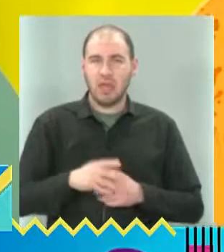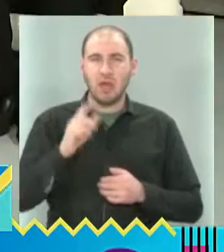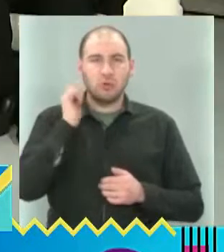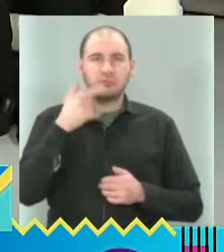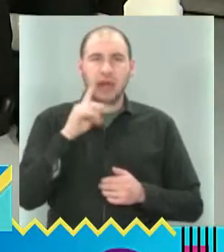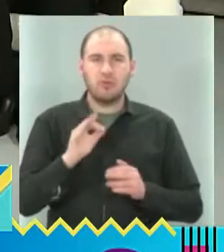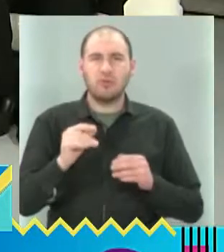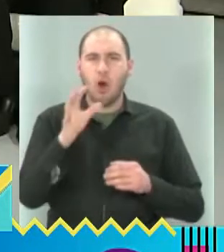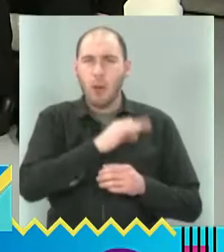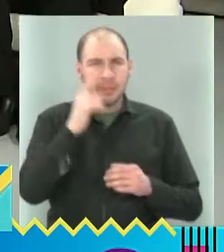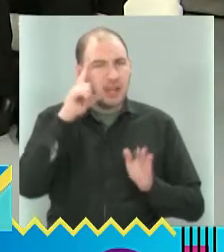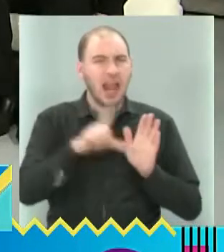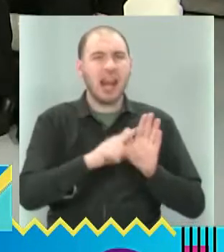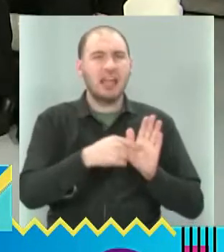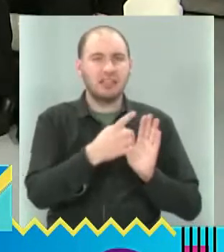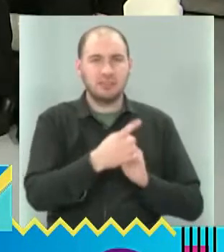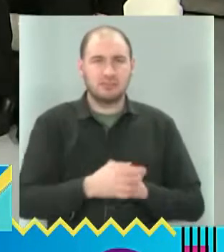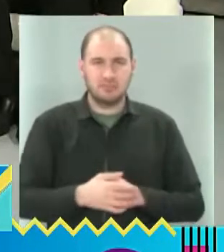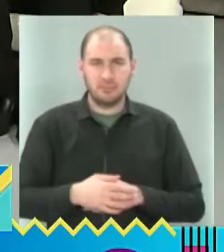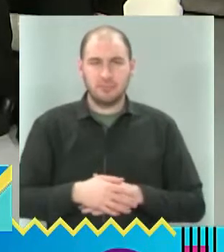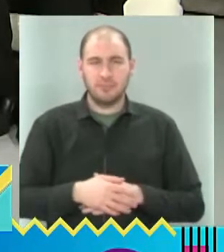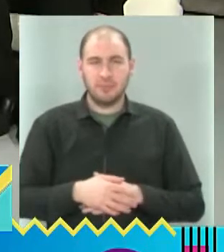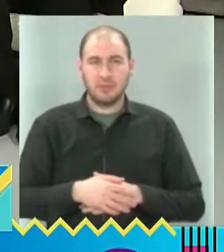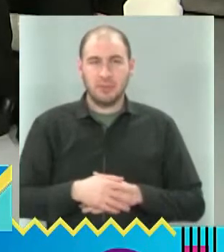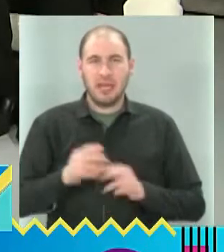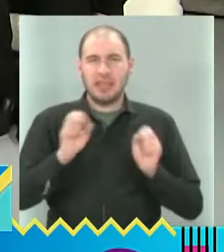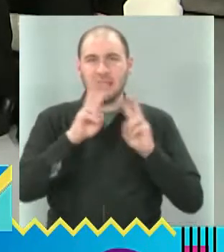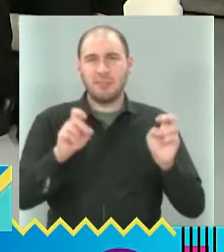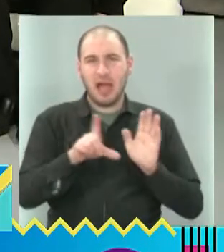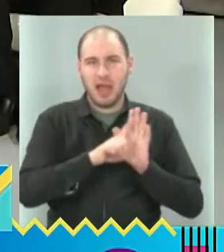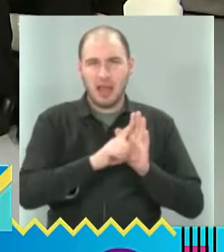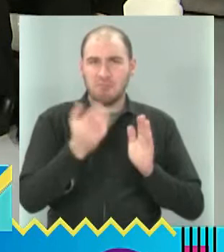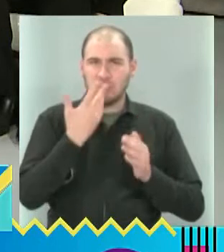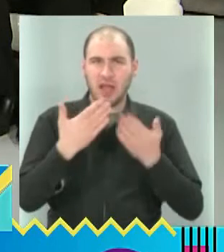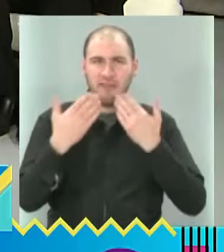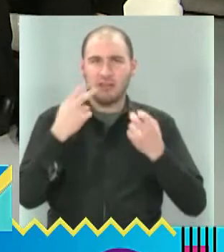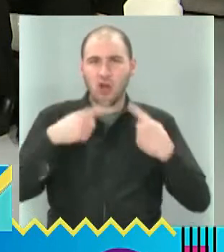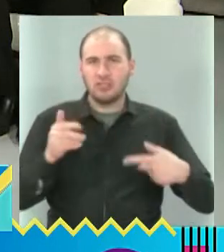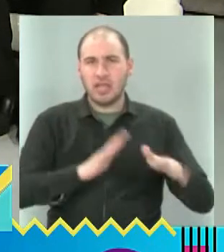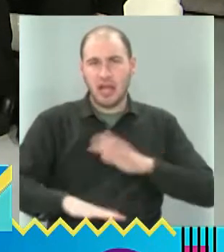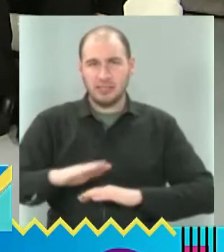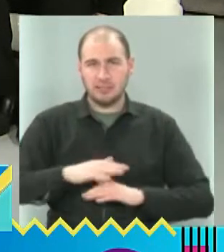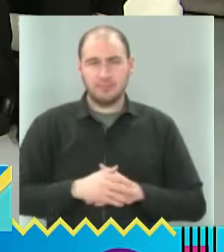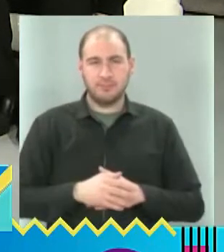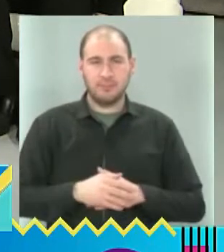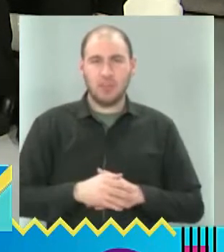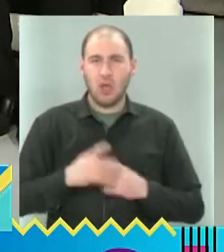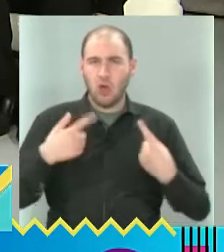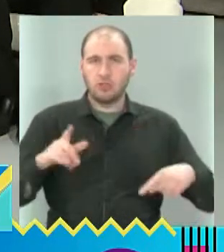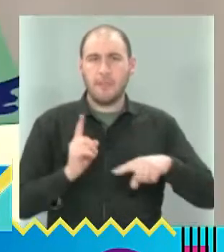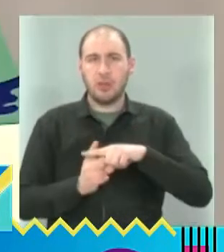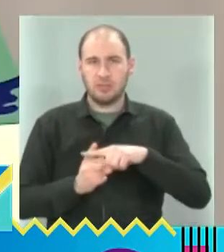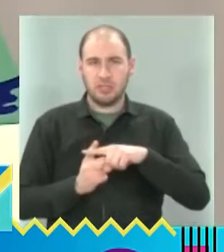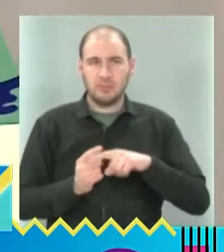opinás de la legislación? Bueno, en realidad, más que hablar de la legislación, me gusta hablar de prácticas. Bien. Lo positivo